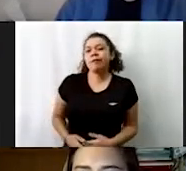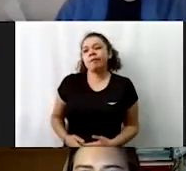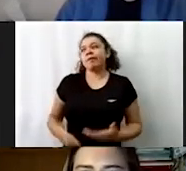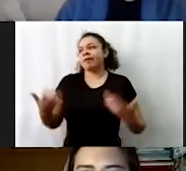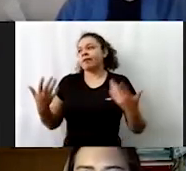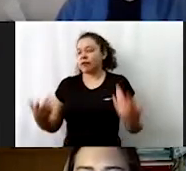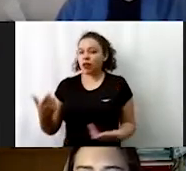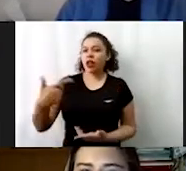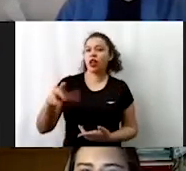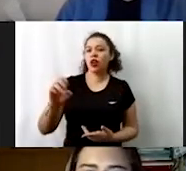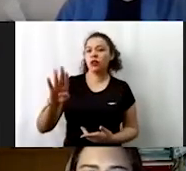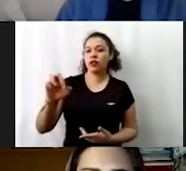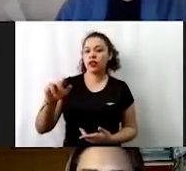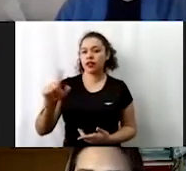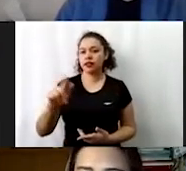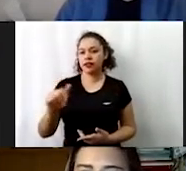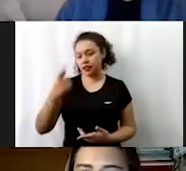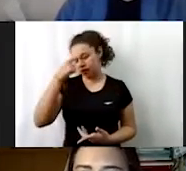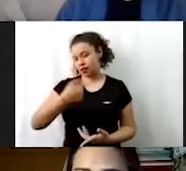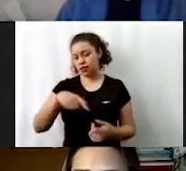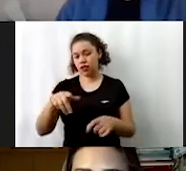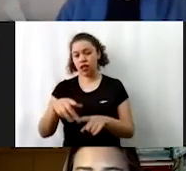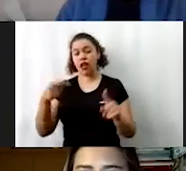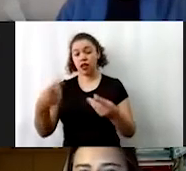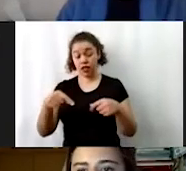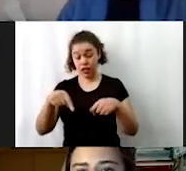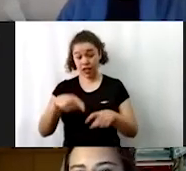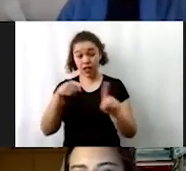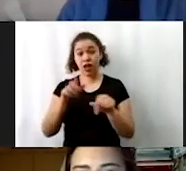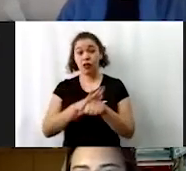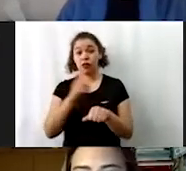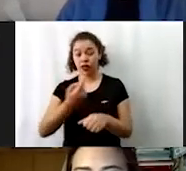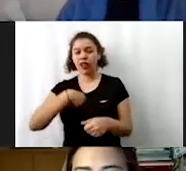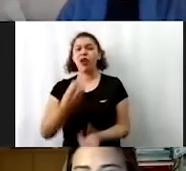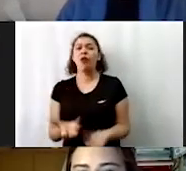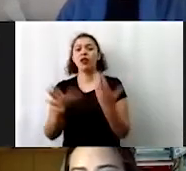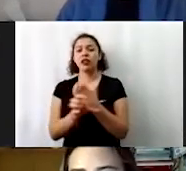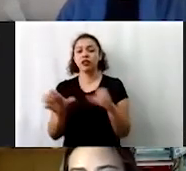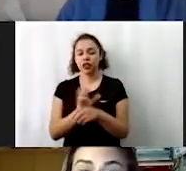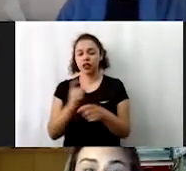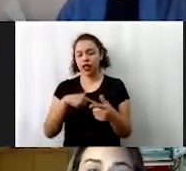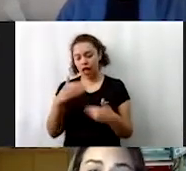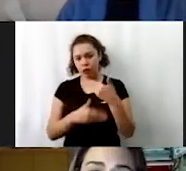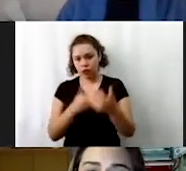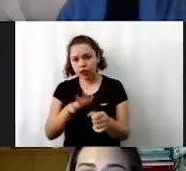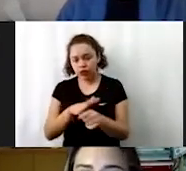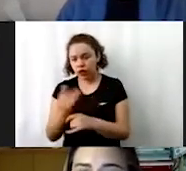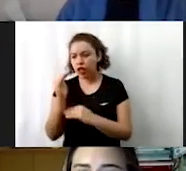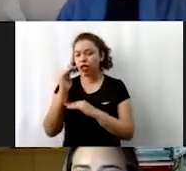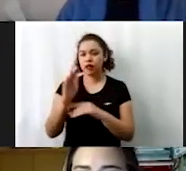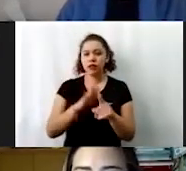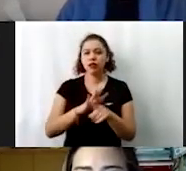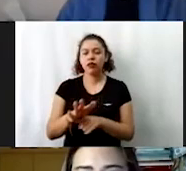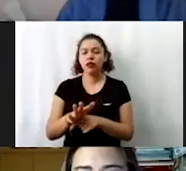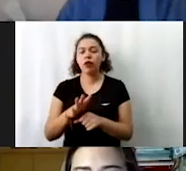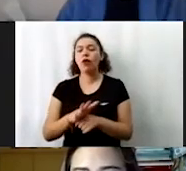vez que identificamos el por qué estamos ahí, con qué contamos, a través de qué procesos, qué nos limita, qué se nos permite y qué no,